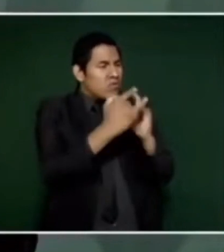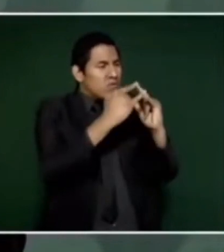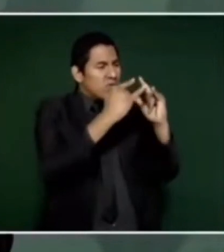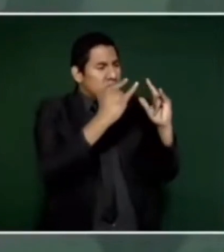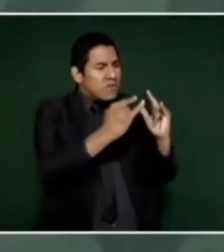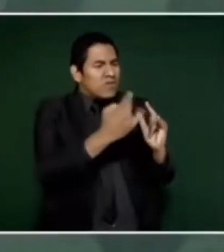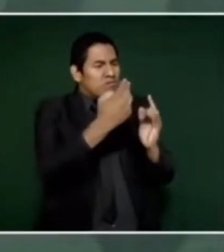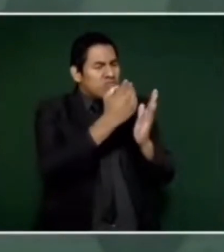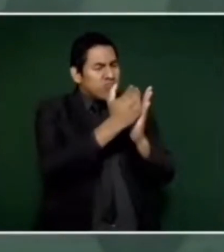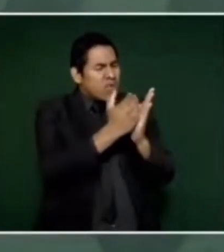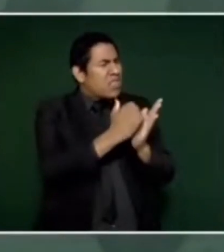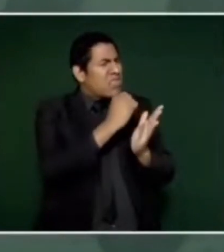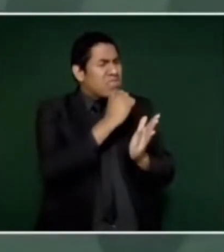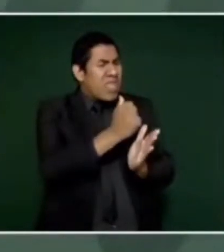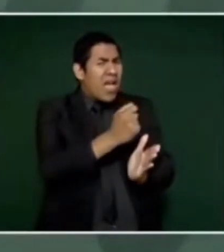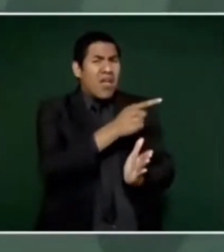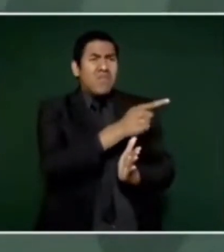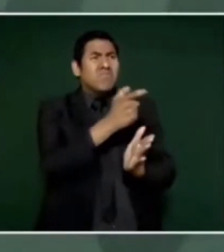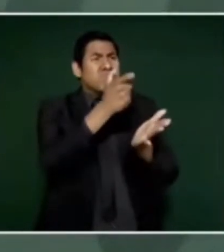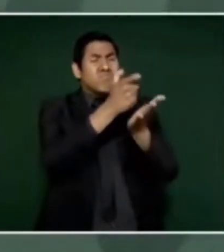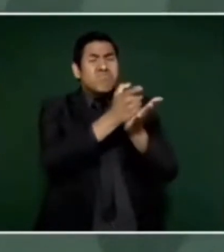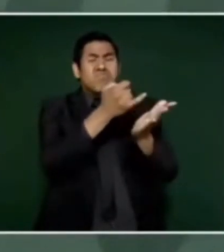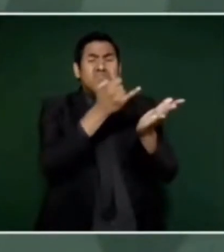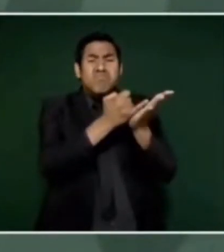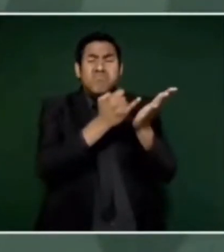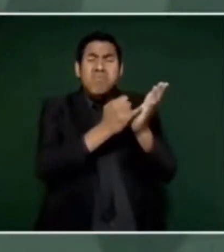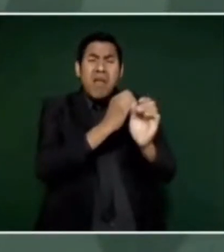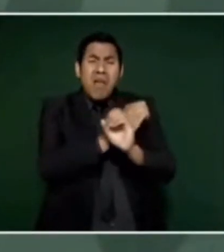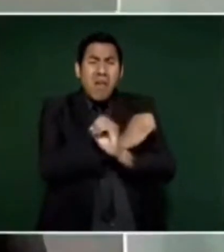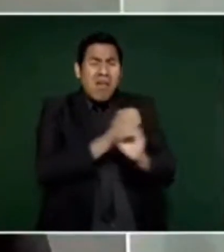de contribuyentes, no pagaban nada.